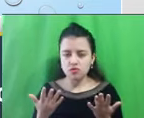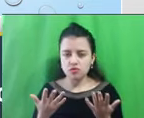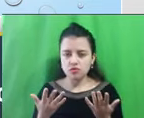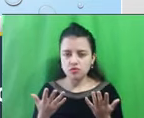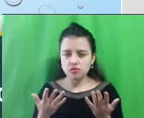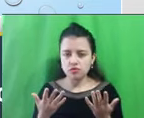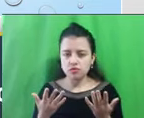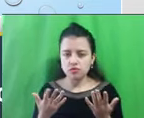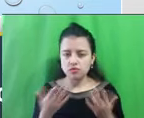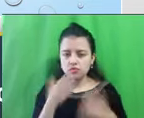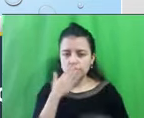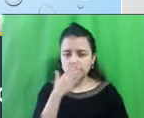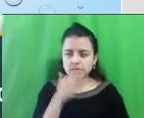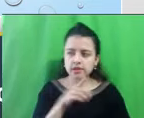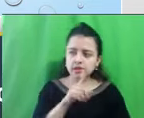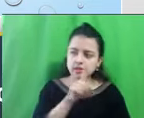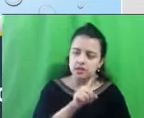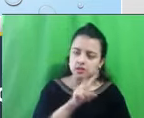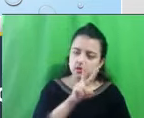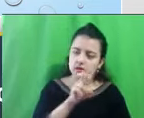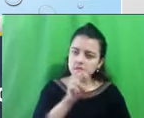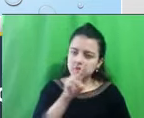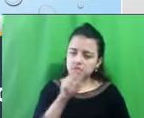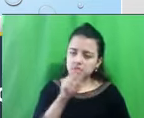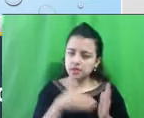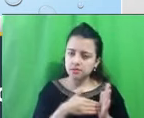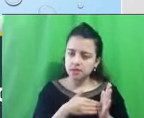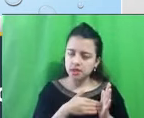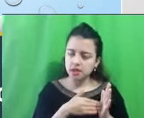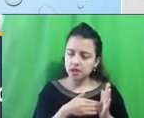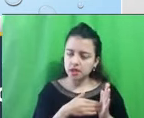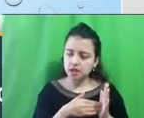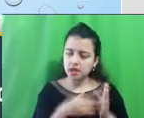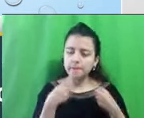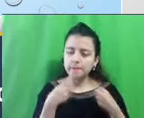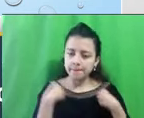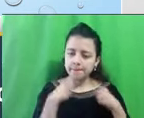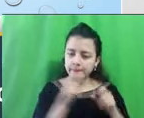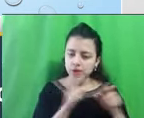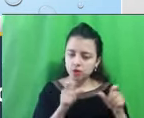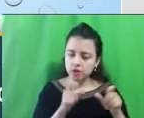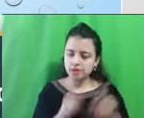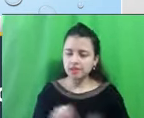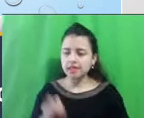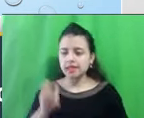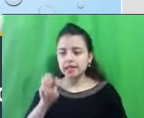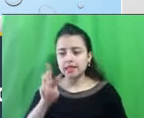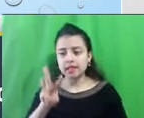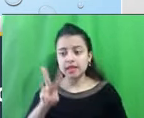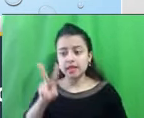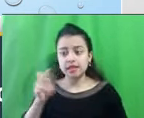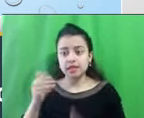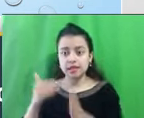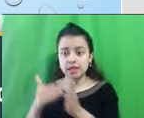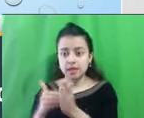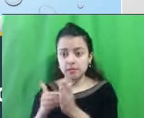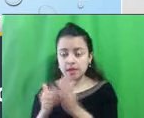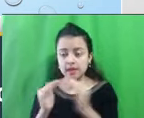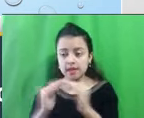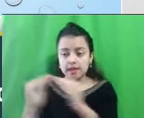167 mil habitantes, de los cuales hay 37 mil usuarios, viviendas, a los cuales hay que suministrarles el